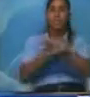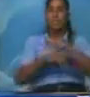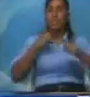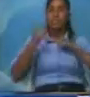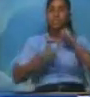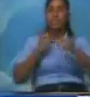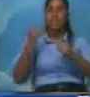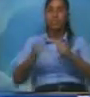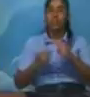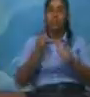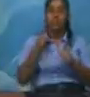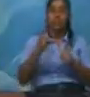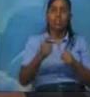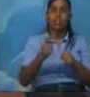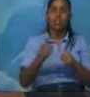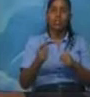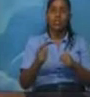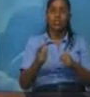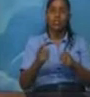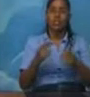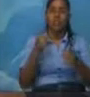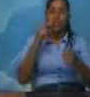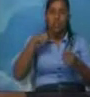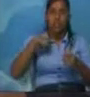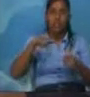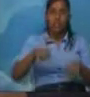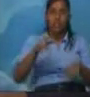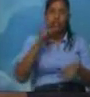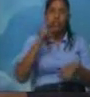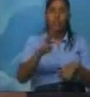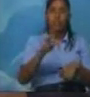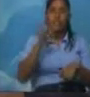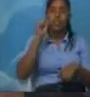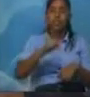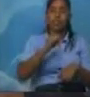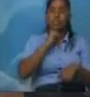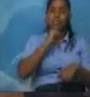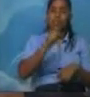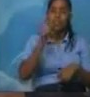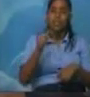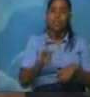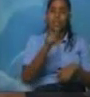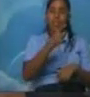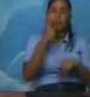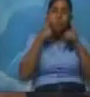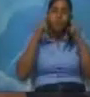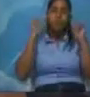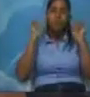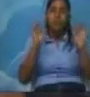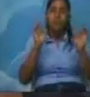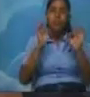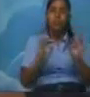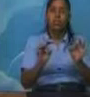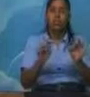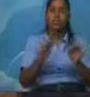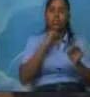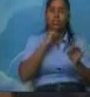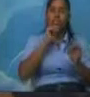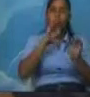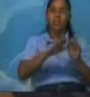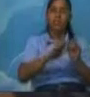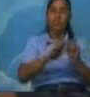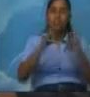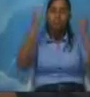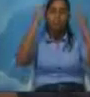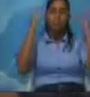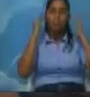trabajo bueno Yo veo aquí que si es una persona prudente está está acuerda de lo que